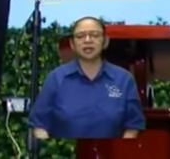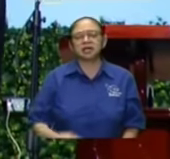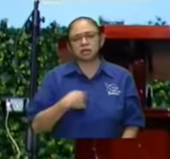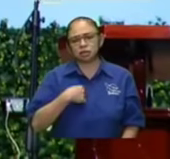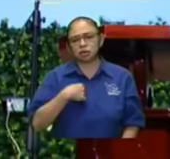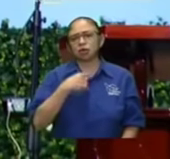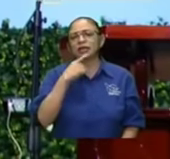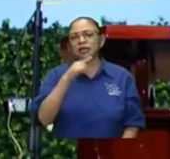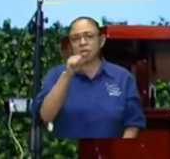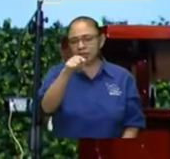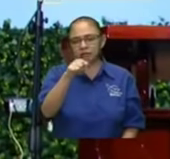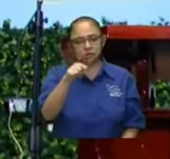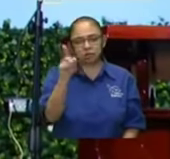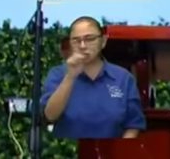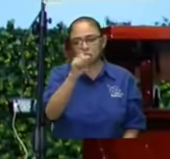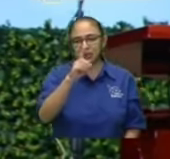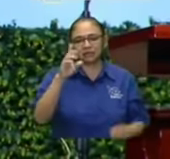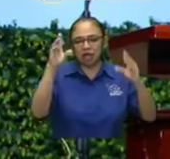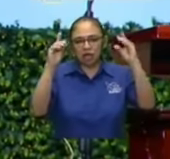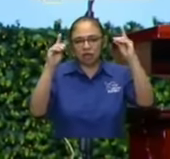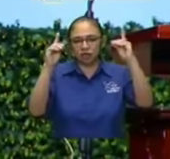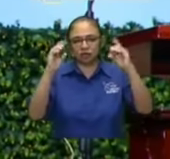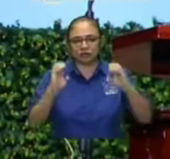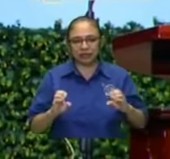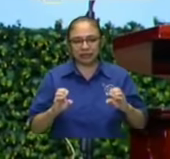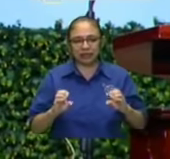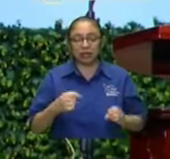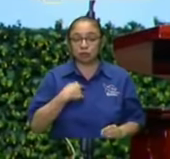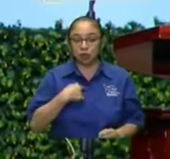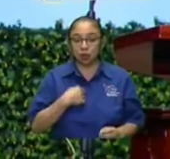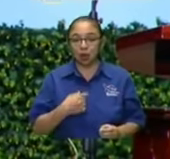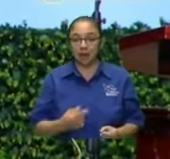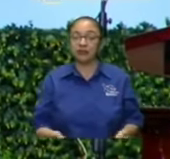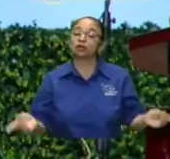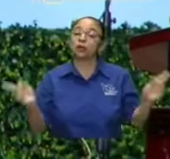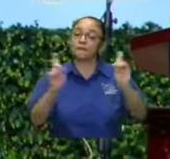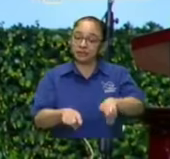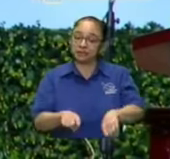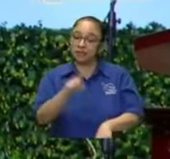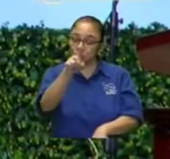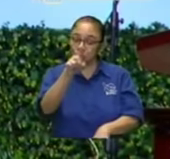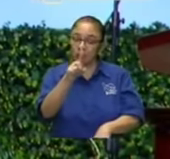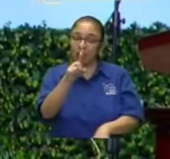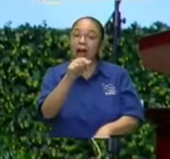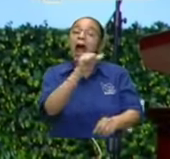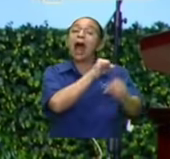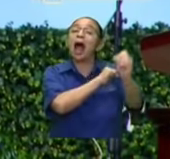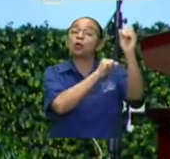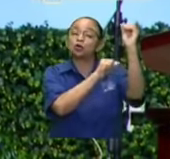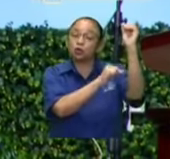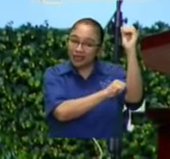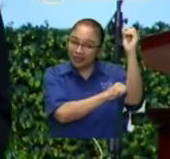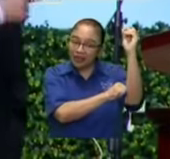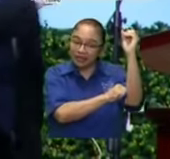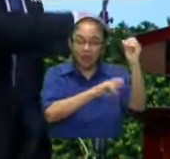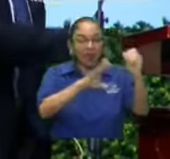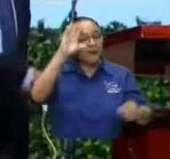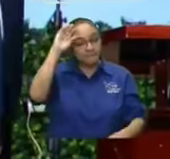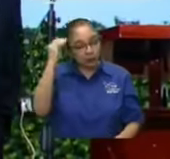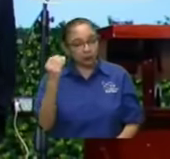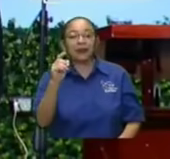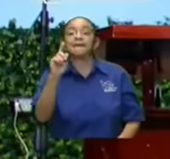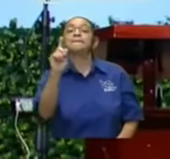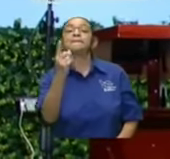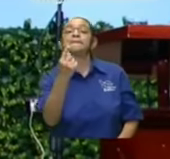no es doctrina, oye, pero trae tal cosa. Me estoy pasando una autoridad. Porque primero se lo tenía